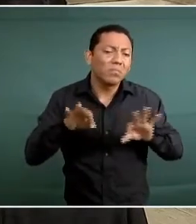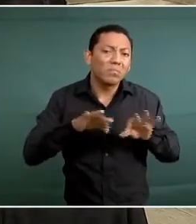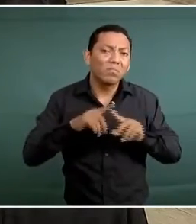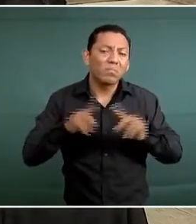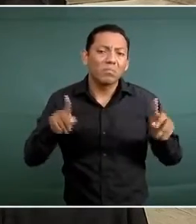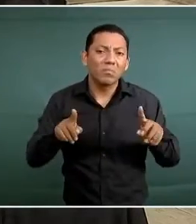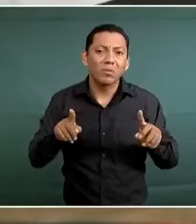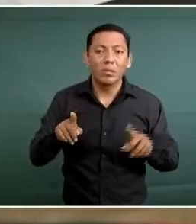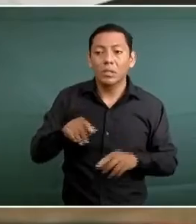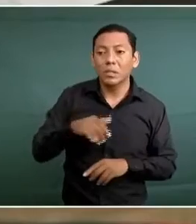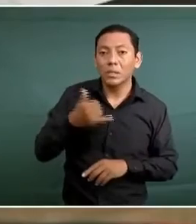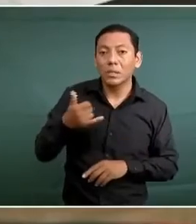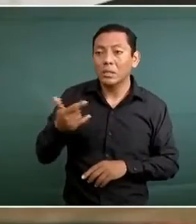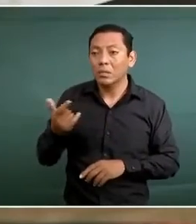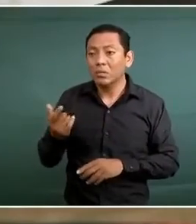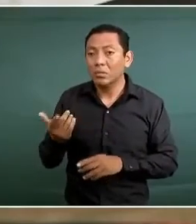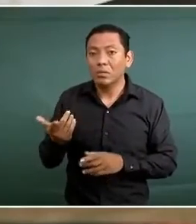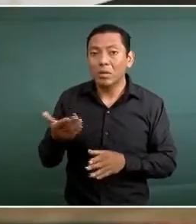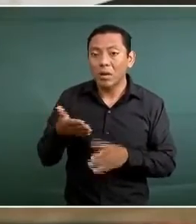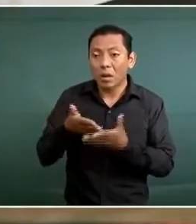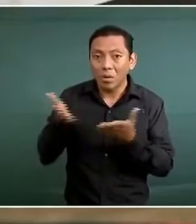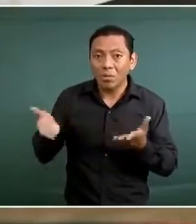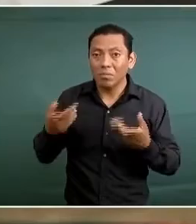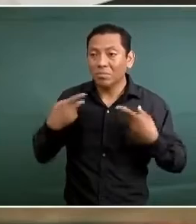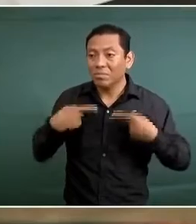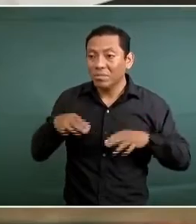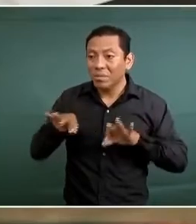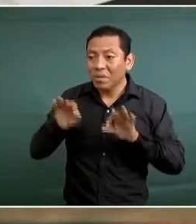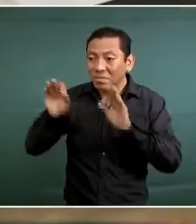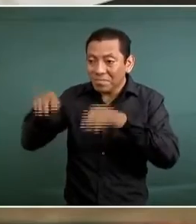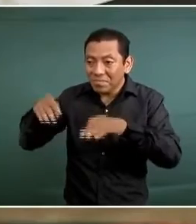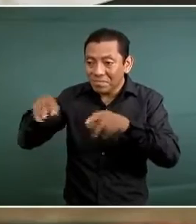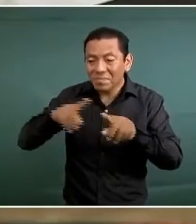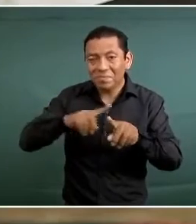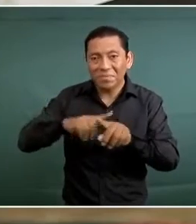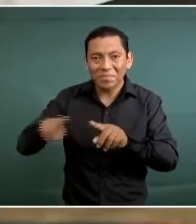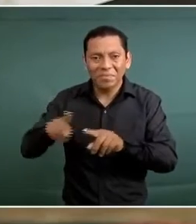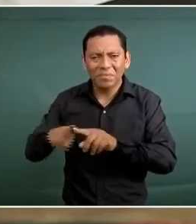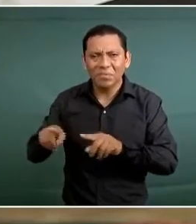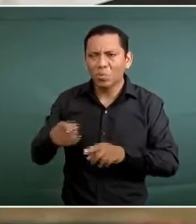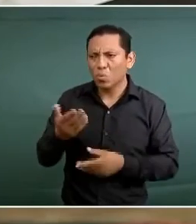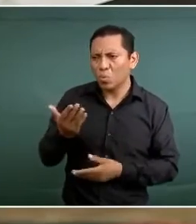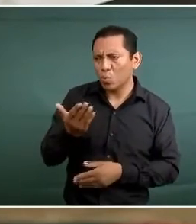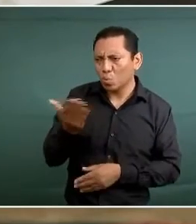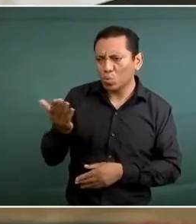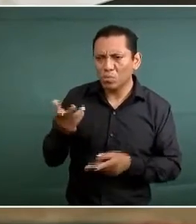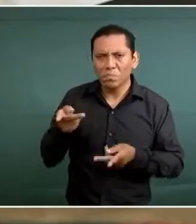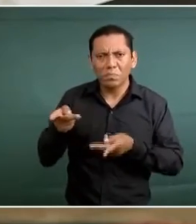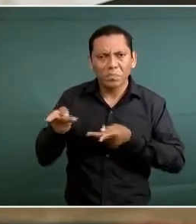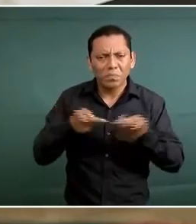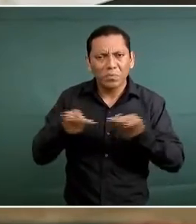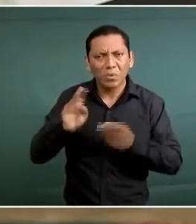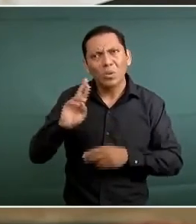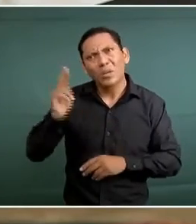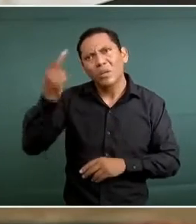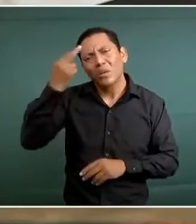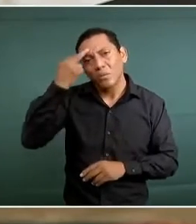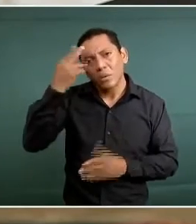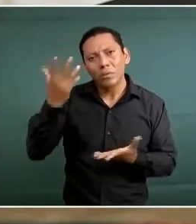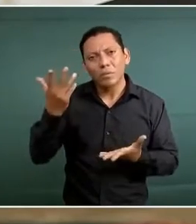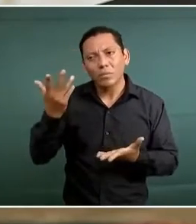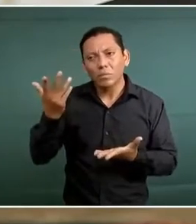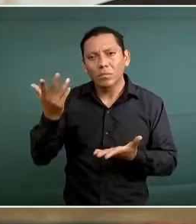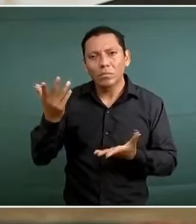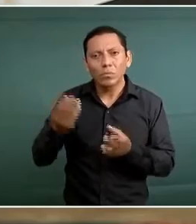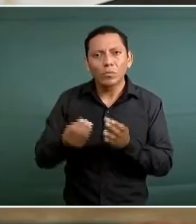y para los que se están sumando al mercado laboral el plan de usted recuerdo que eran la creación de